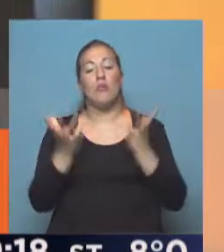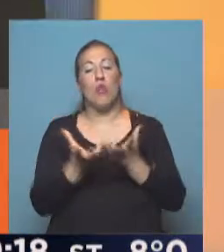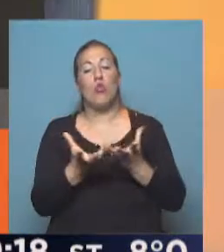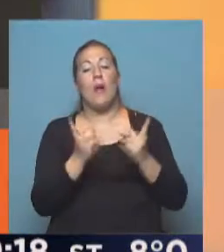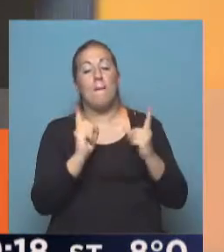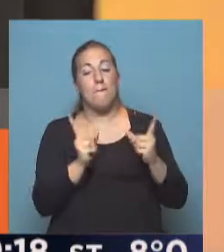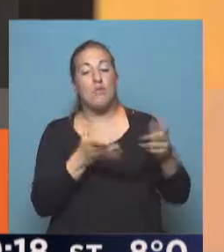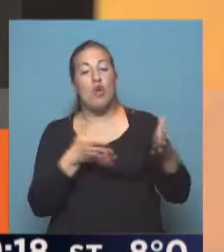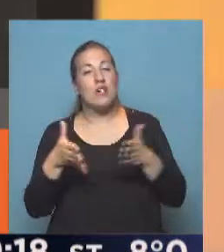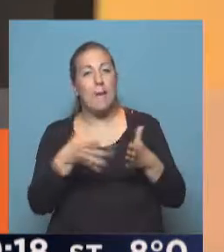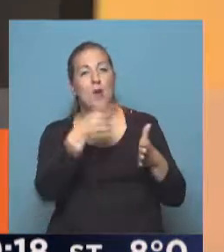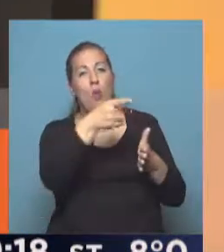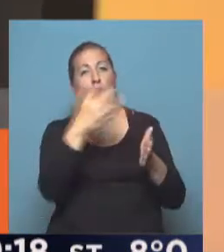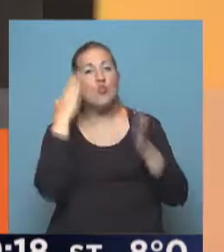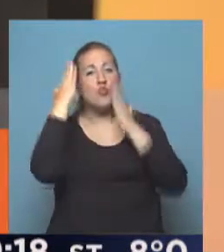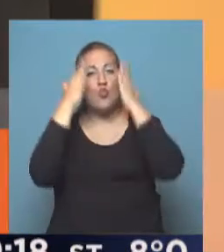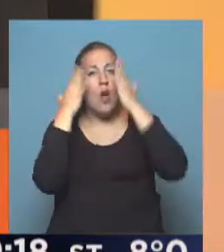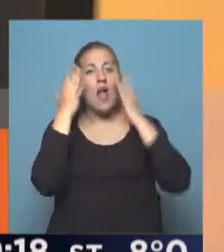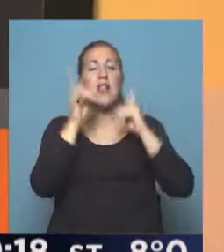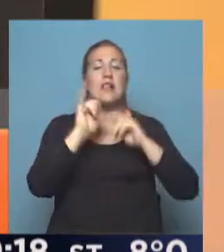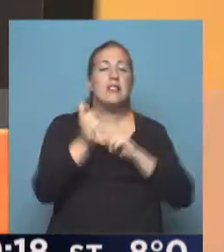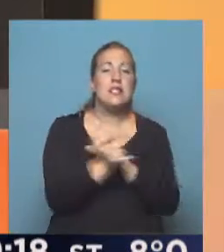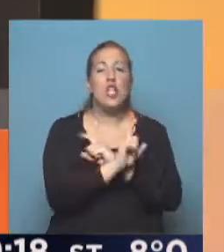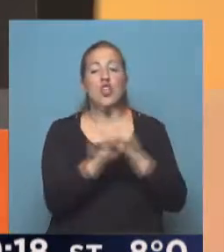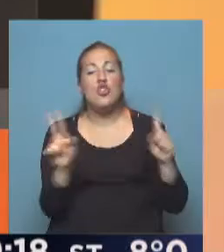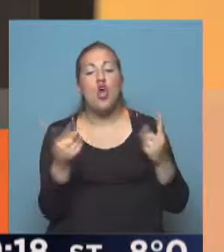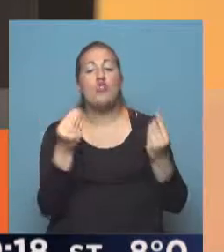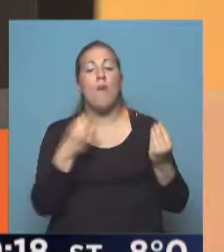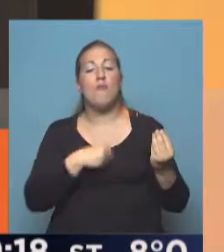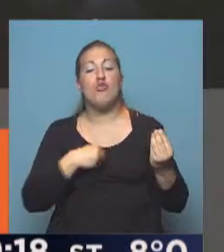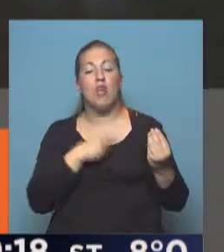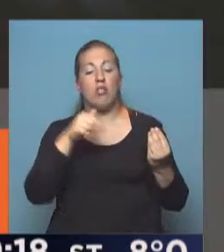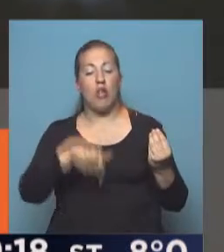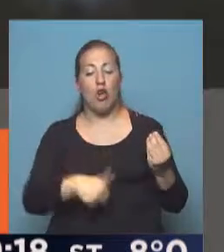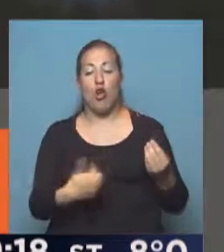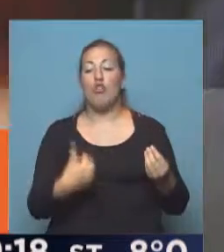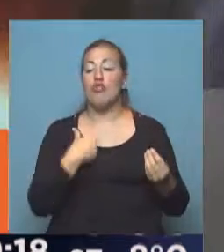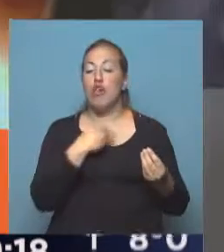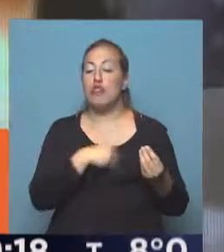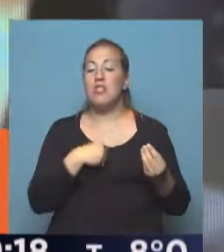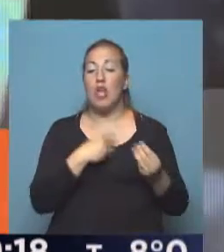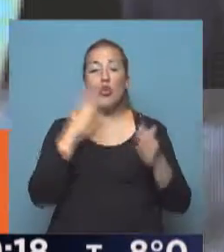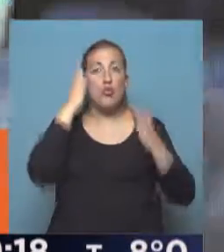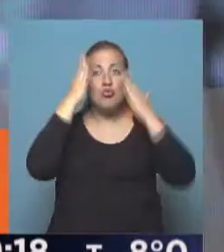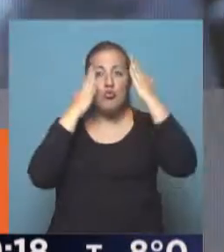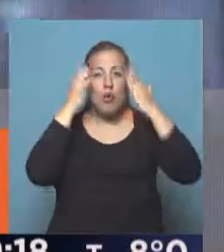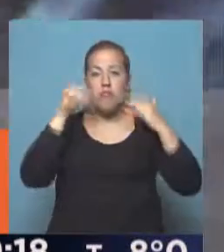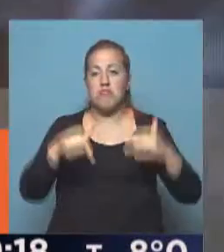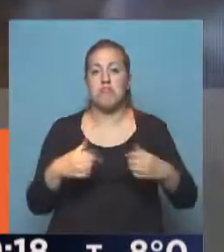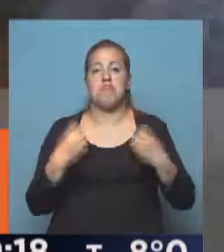camino que vos hubiera soñado no está más acá está más allá como lo sentís hoy yo siento que superó nuestros sueños